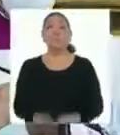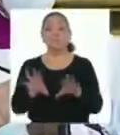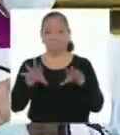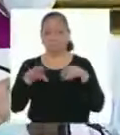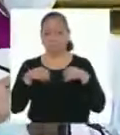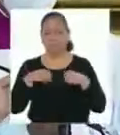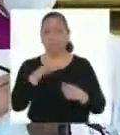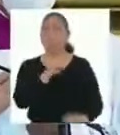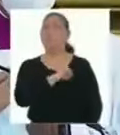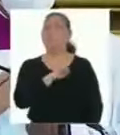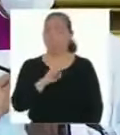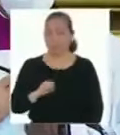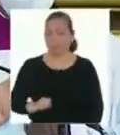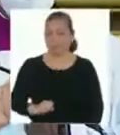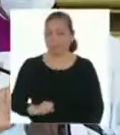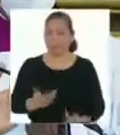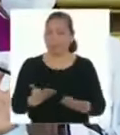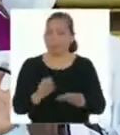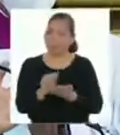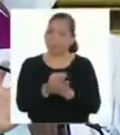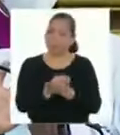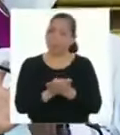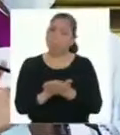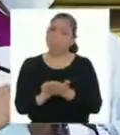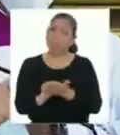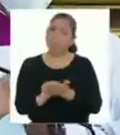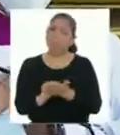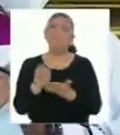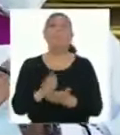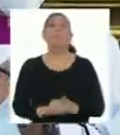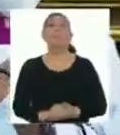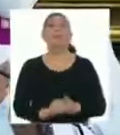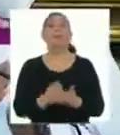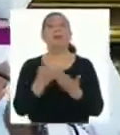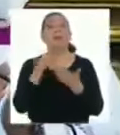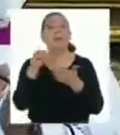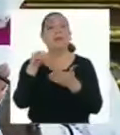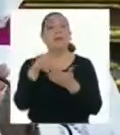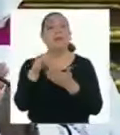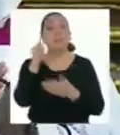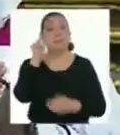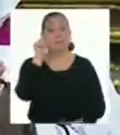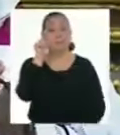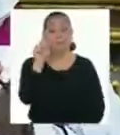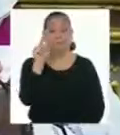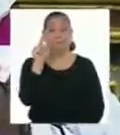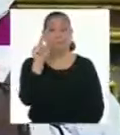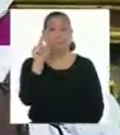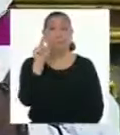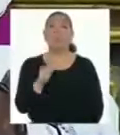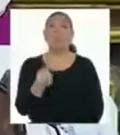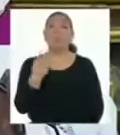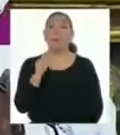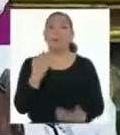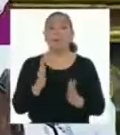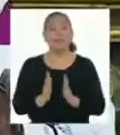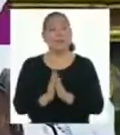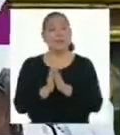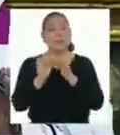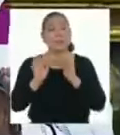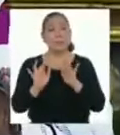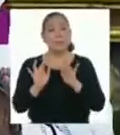Acepta, Señor, este sacrificio solidario establecido por ti y por estos